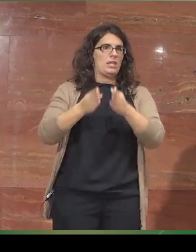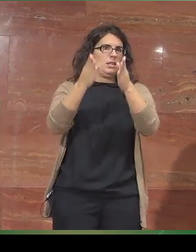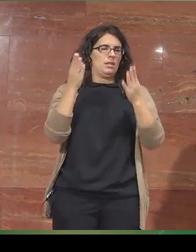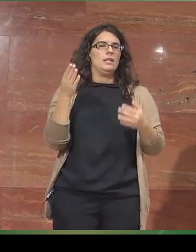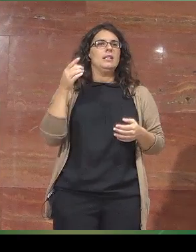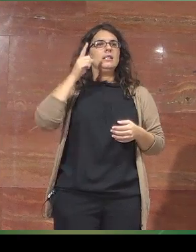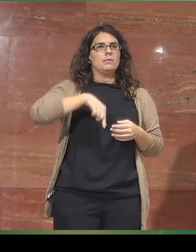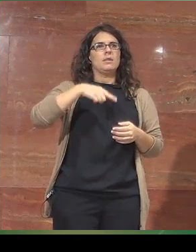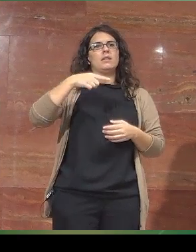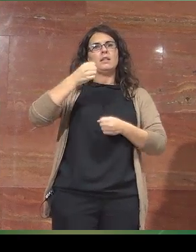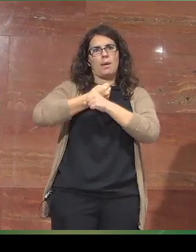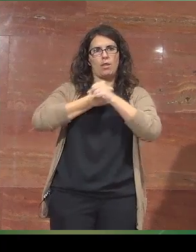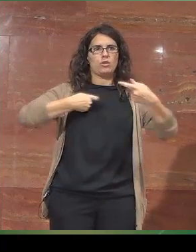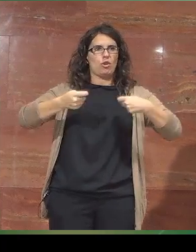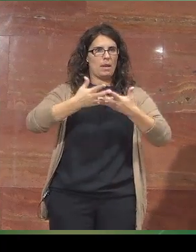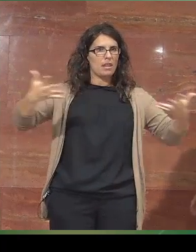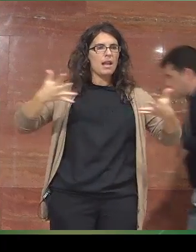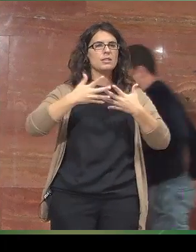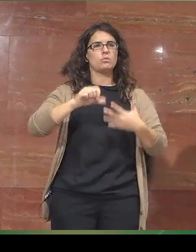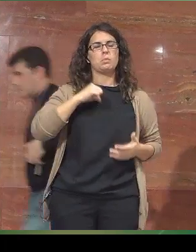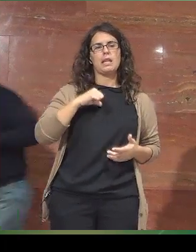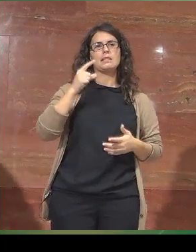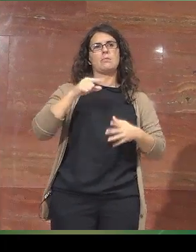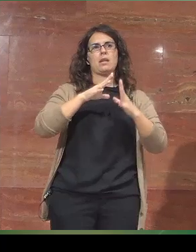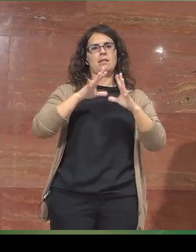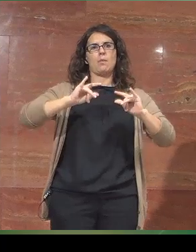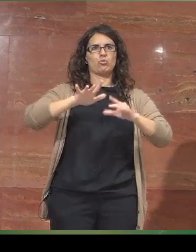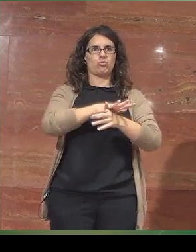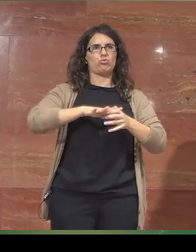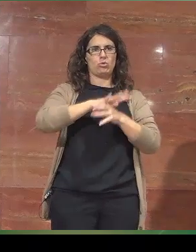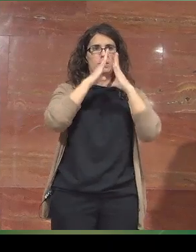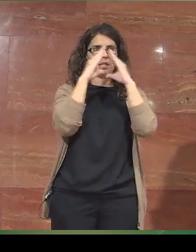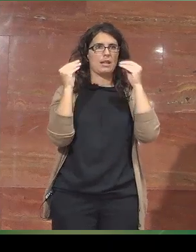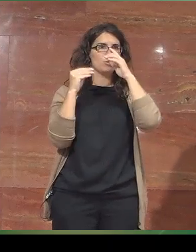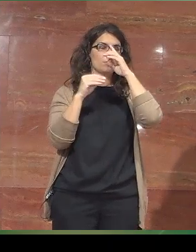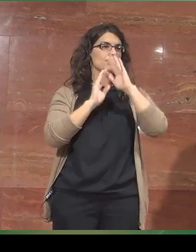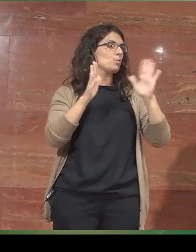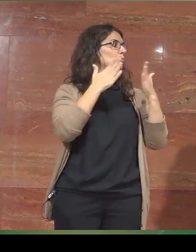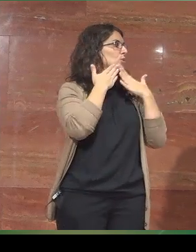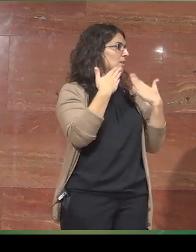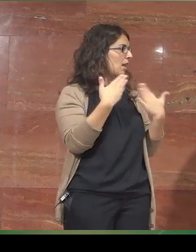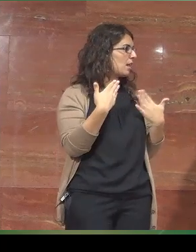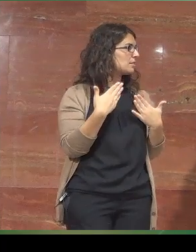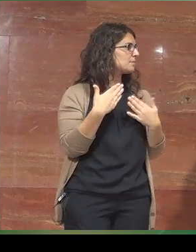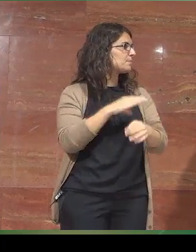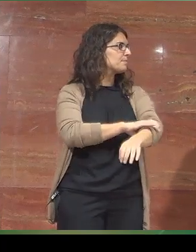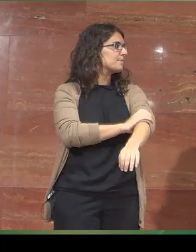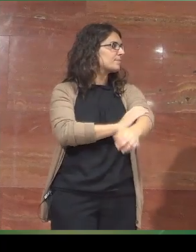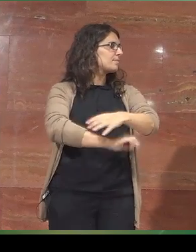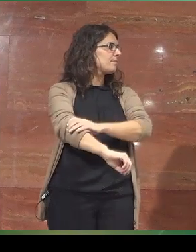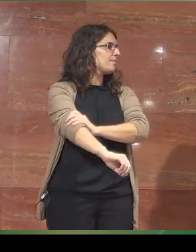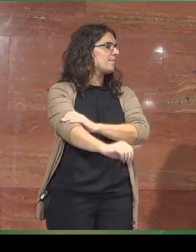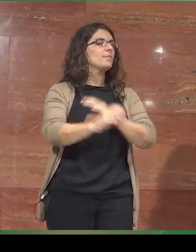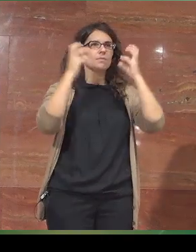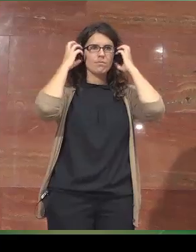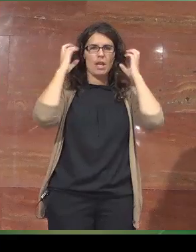centros comerciales, hospitales y campos universitarios. Pues muchas gracias. ¿No tienes los...? ¿Sí?